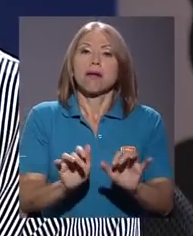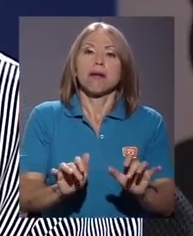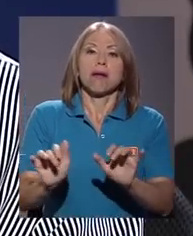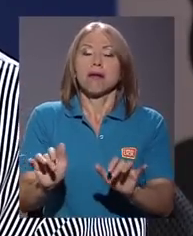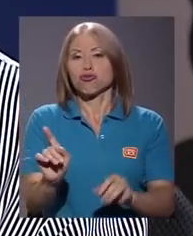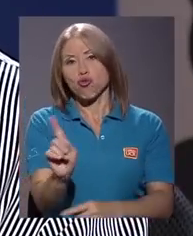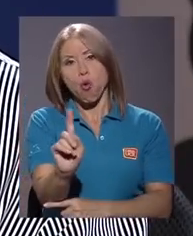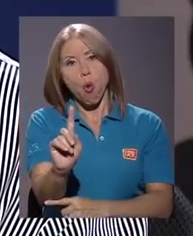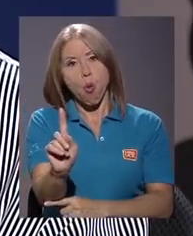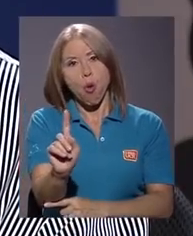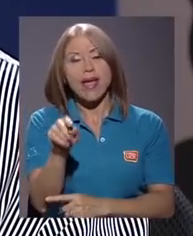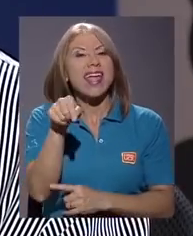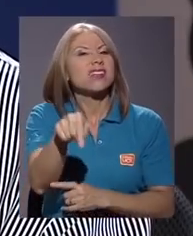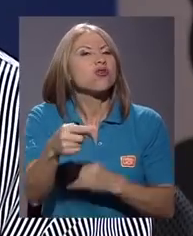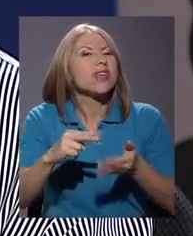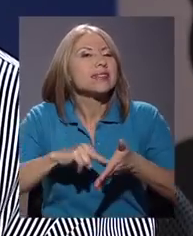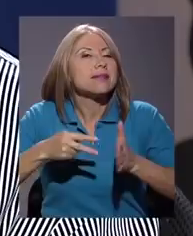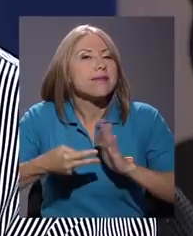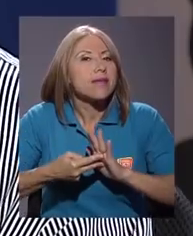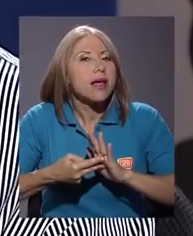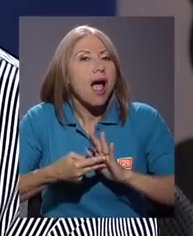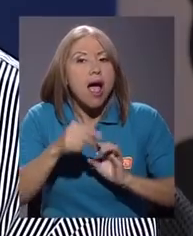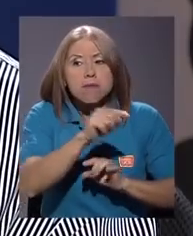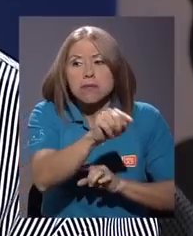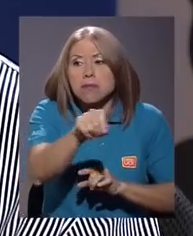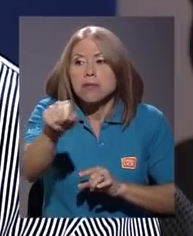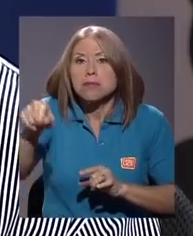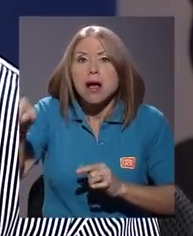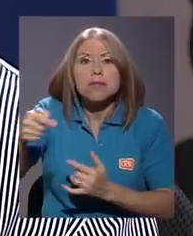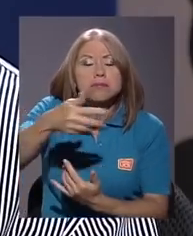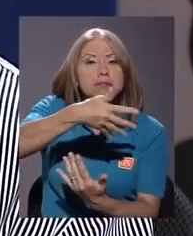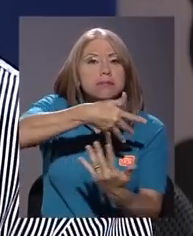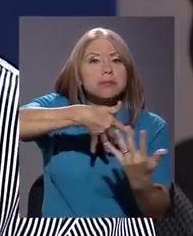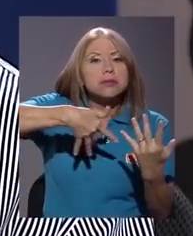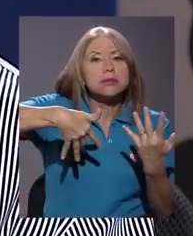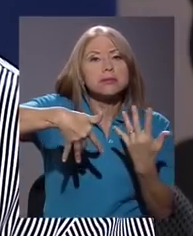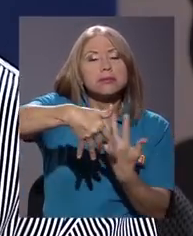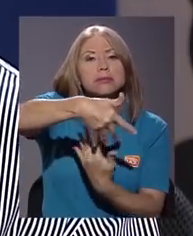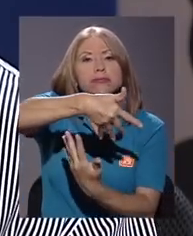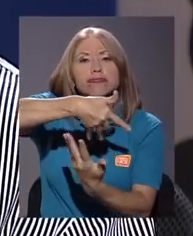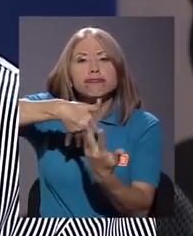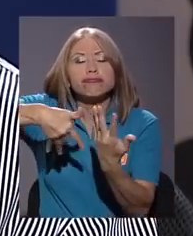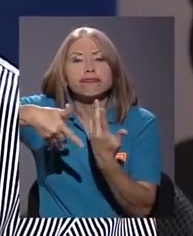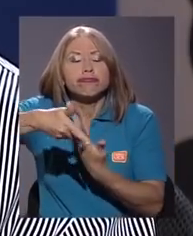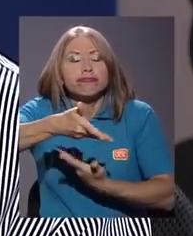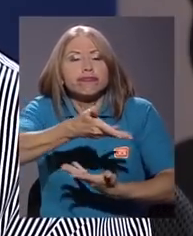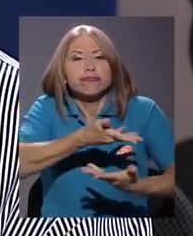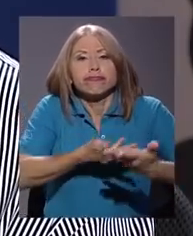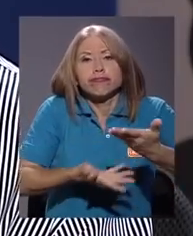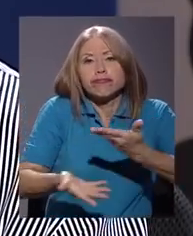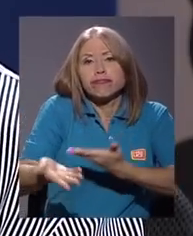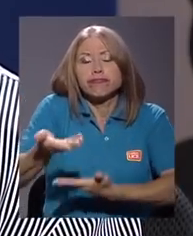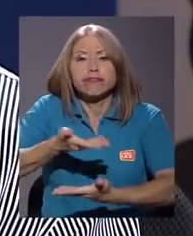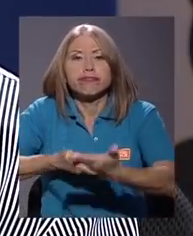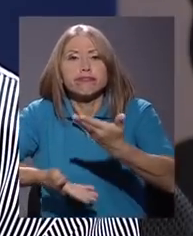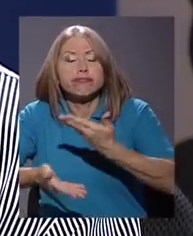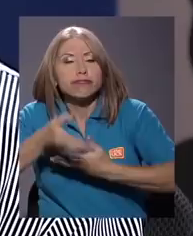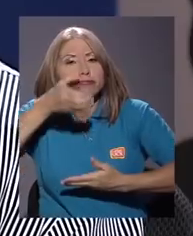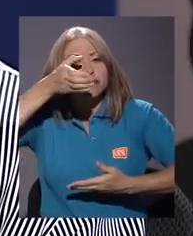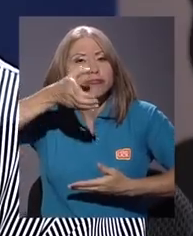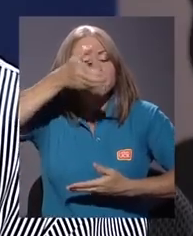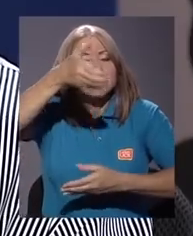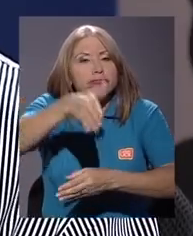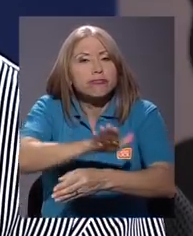la convivencia de los de los participantes entre ellos en en un intercambio cultural musical personal